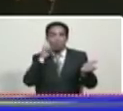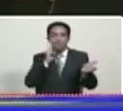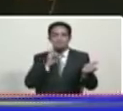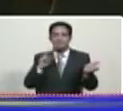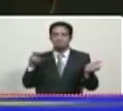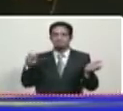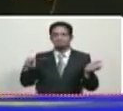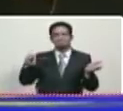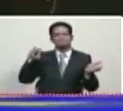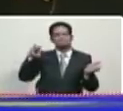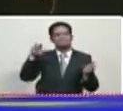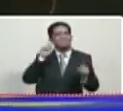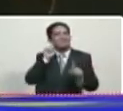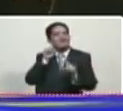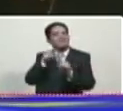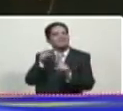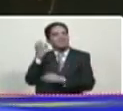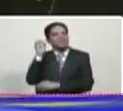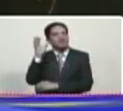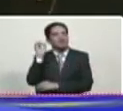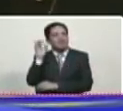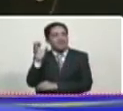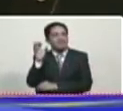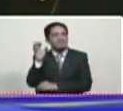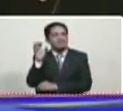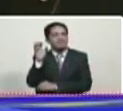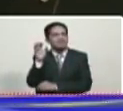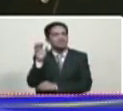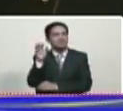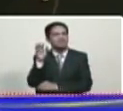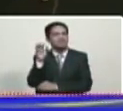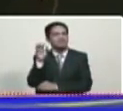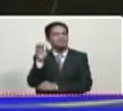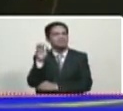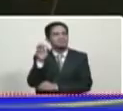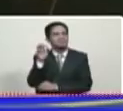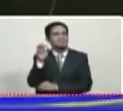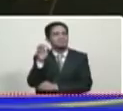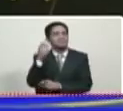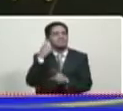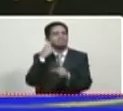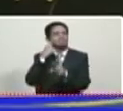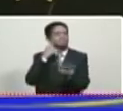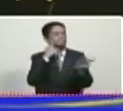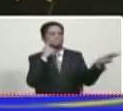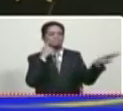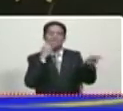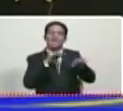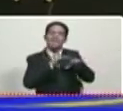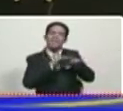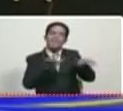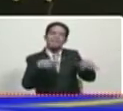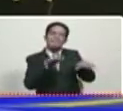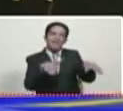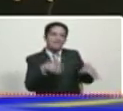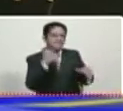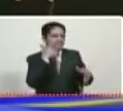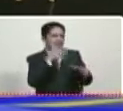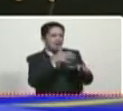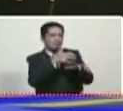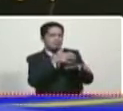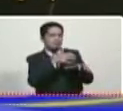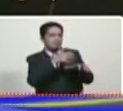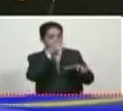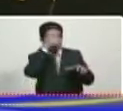hacia la cumbre del Congreso, y cuando volvió hacia la playa con la República en el